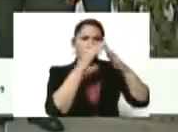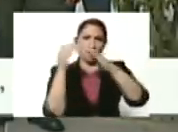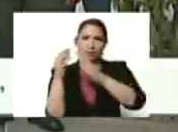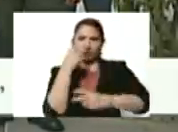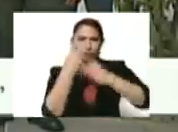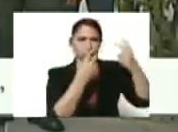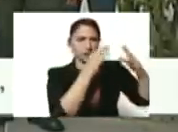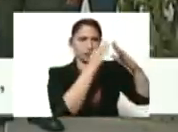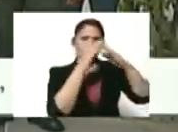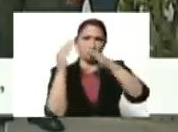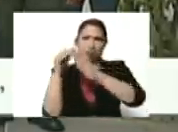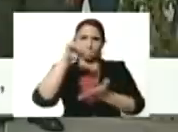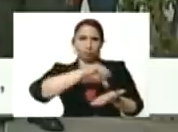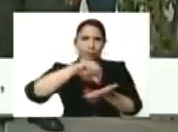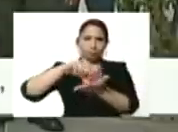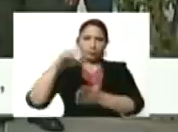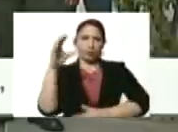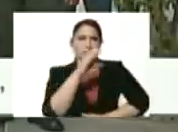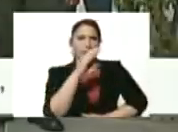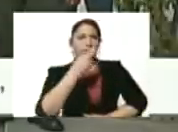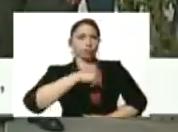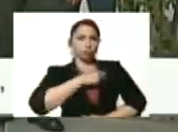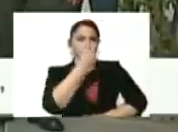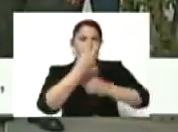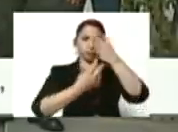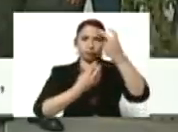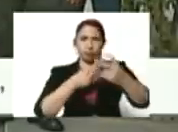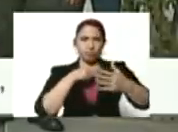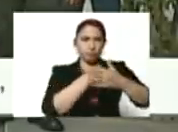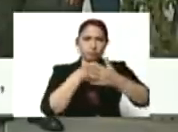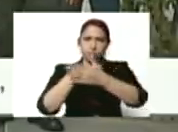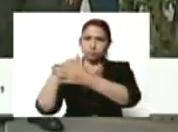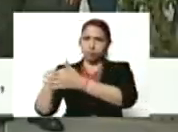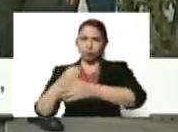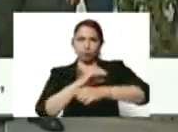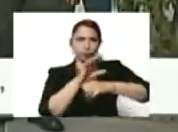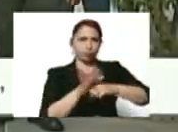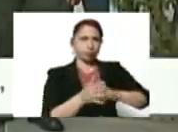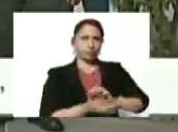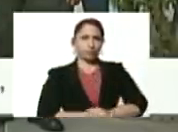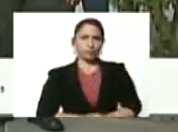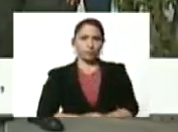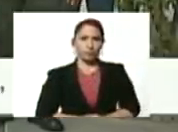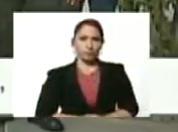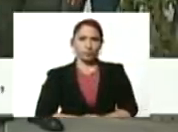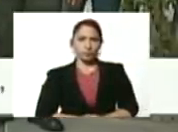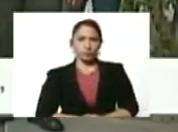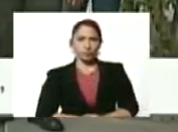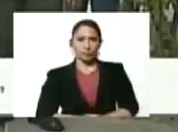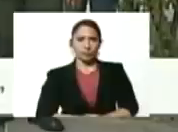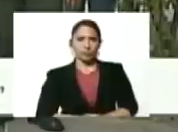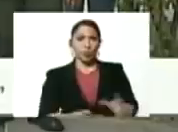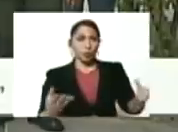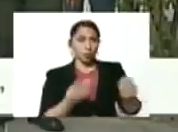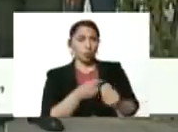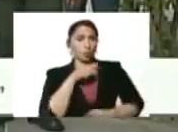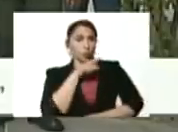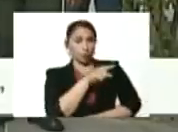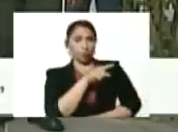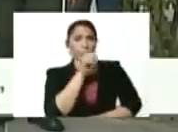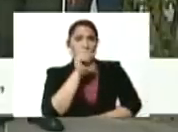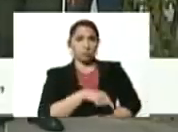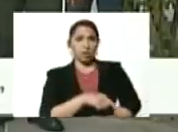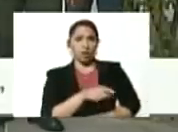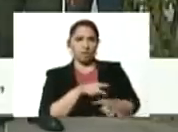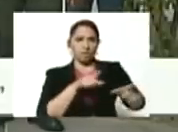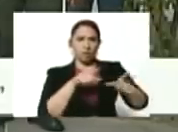de Caracas pesquisándolo. Hemos ido a atacar el COVID-19, como bien lo decía usted, mi presidente, ahí en cada sector, en